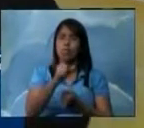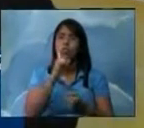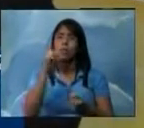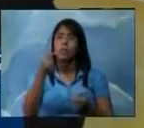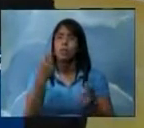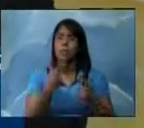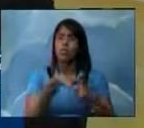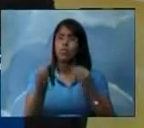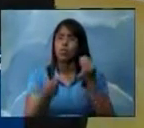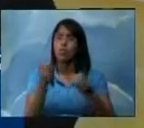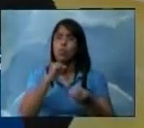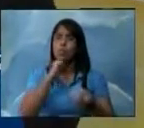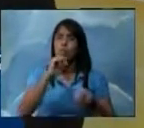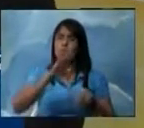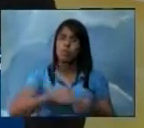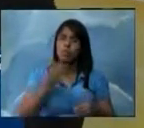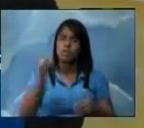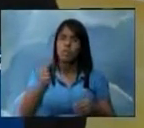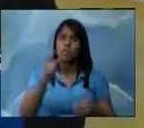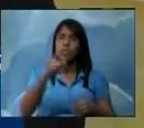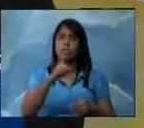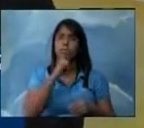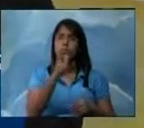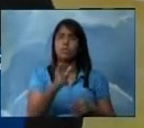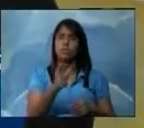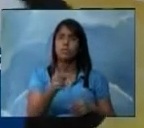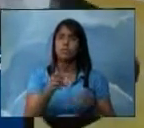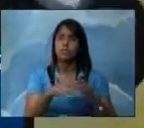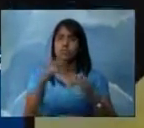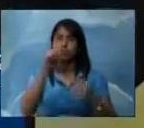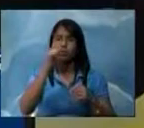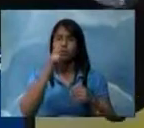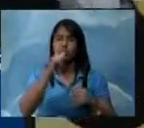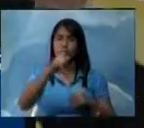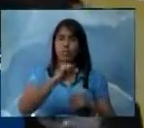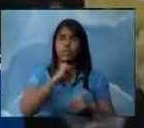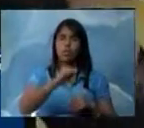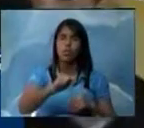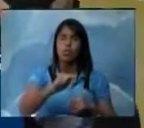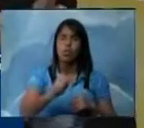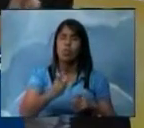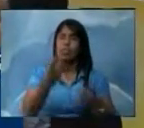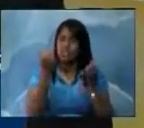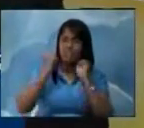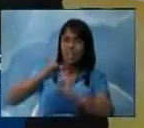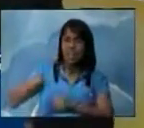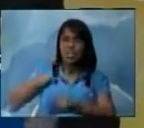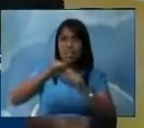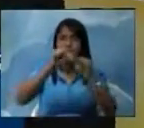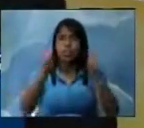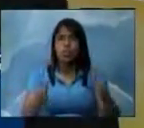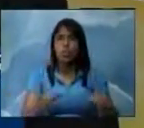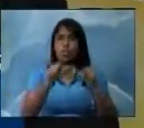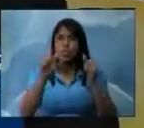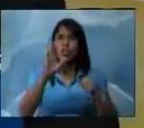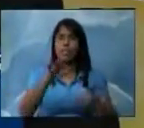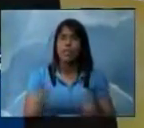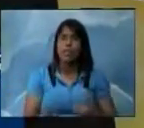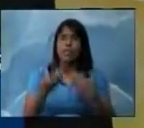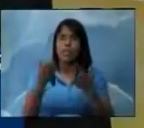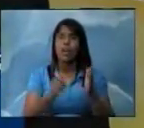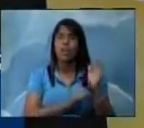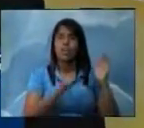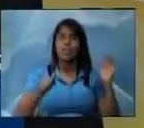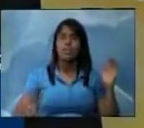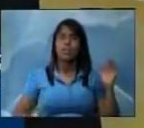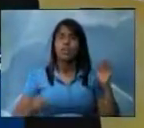¿cómo es posible esto? Un maluco, un perverso, un abominable, un idólatra, le está entregando el